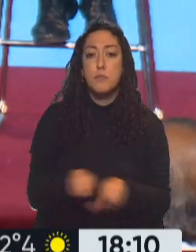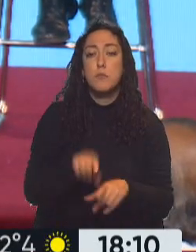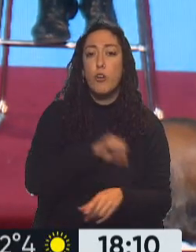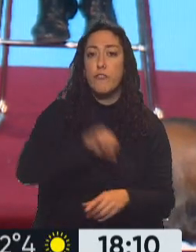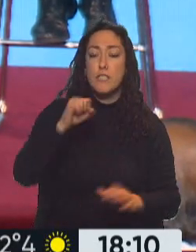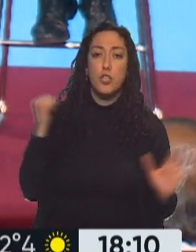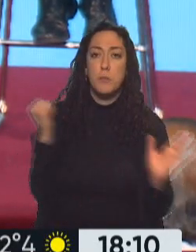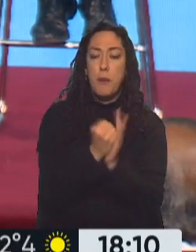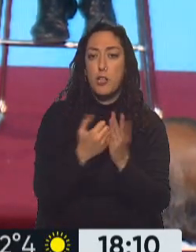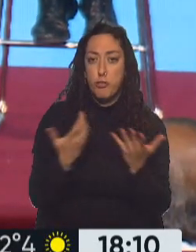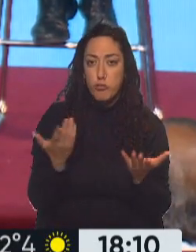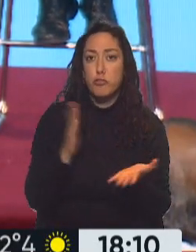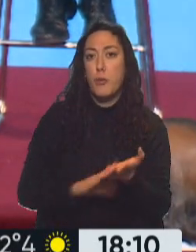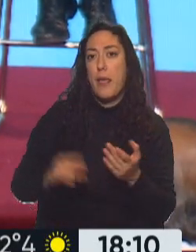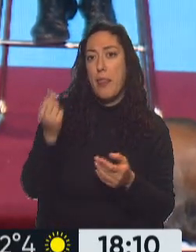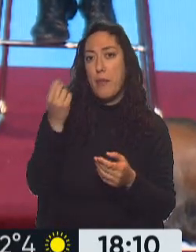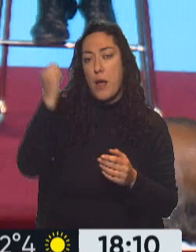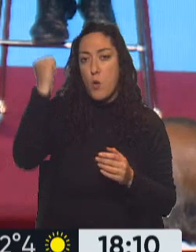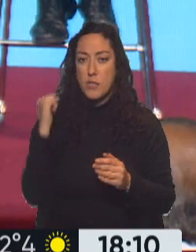inflacionario por la devaluación,